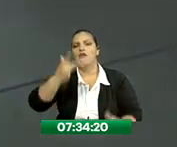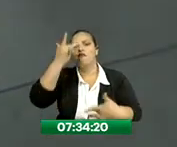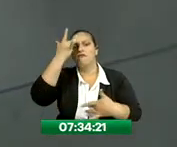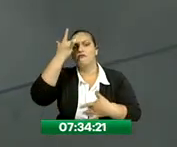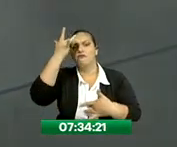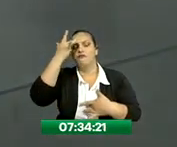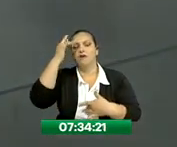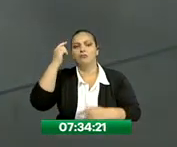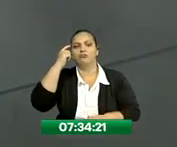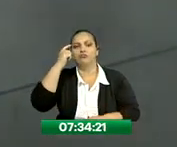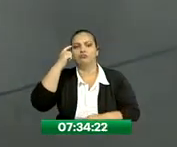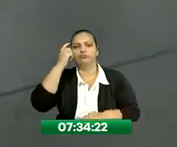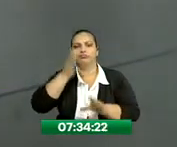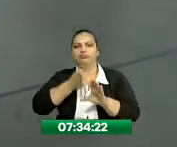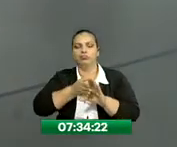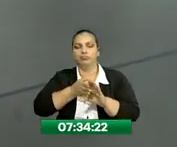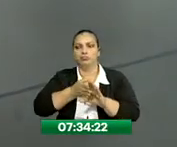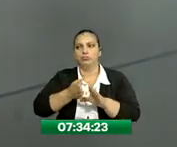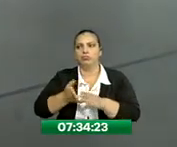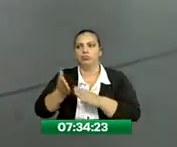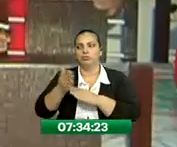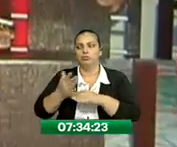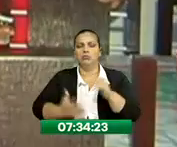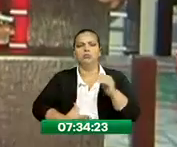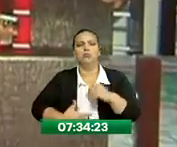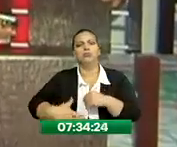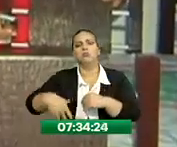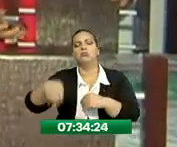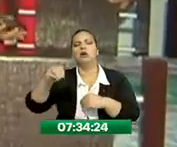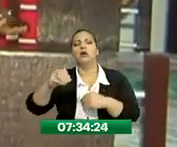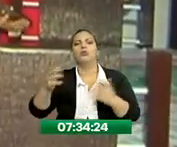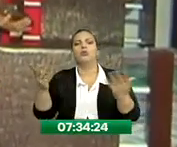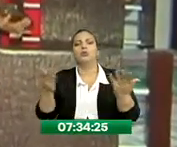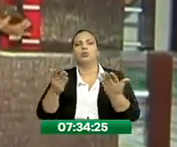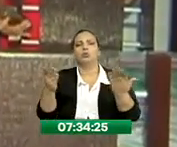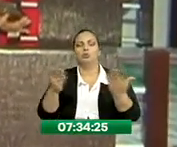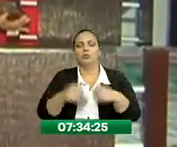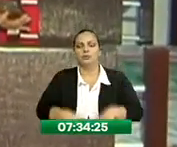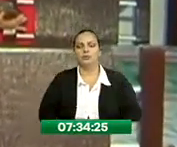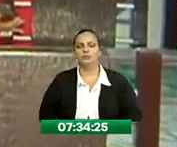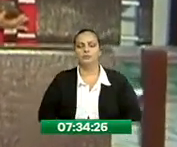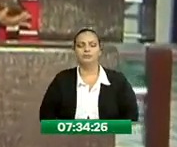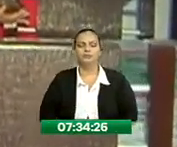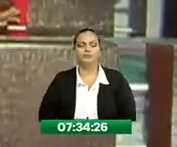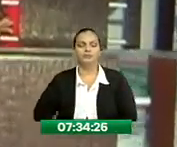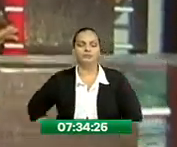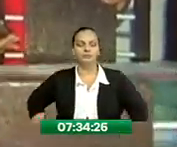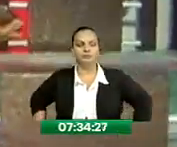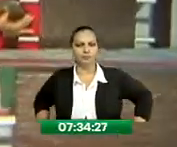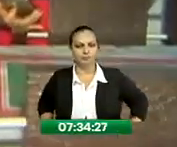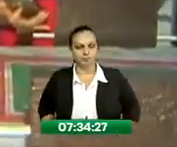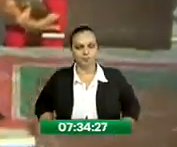la cooperativa 9 de julio en Fertiza, al sur de Guayaquil, el pasado 18 de diciembre.